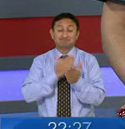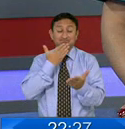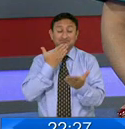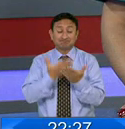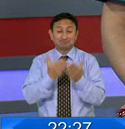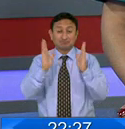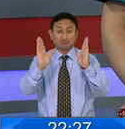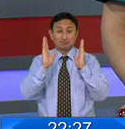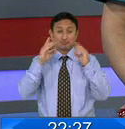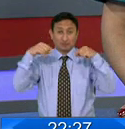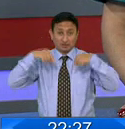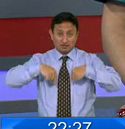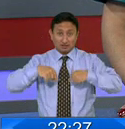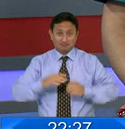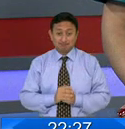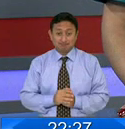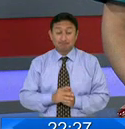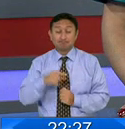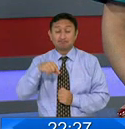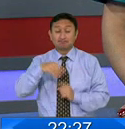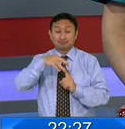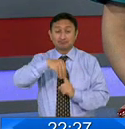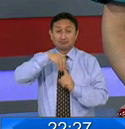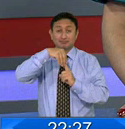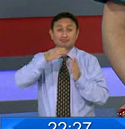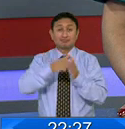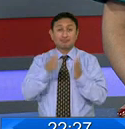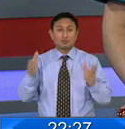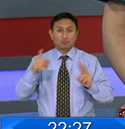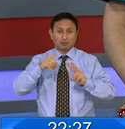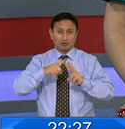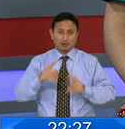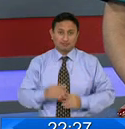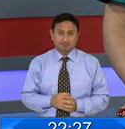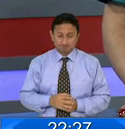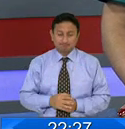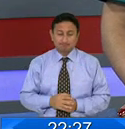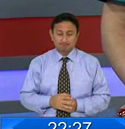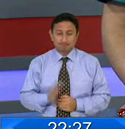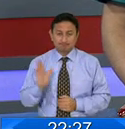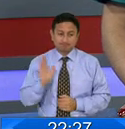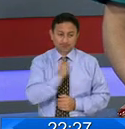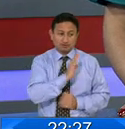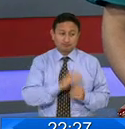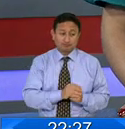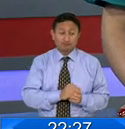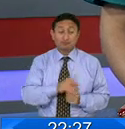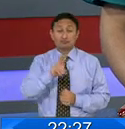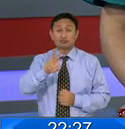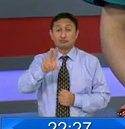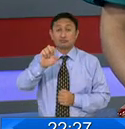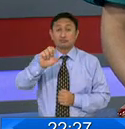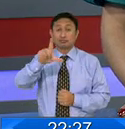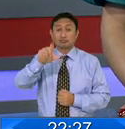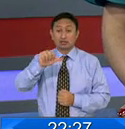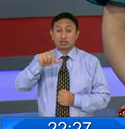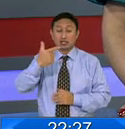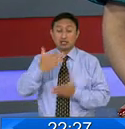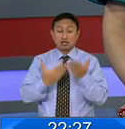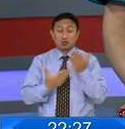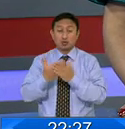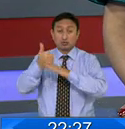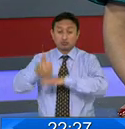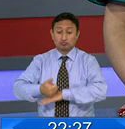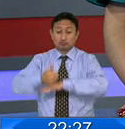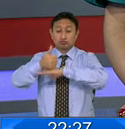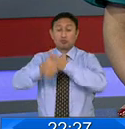Gracias por seguir en nuestra sintonía. Esta es la emisión estelar del Comercio TV. Alexandra Vela fue posesionada este miércoles